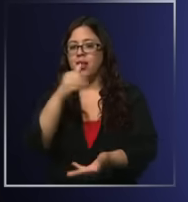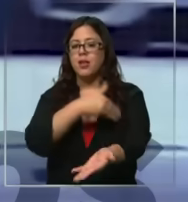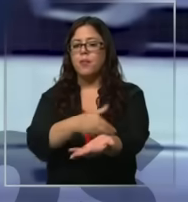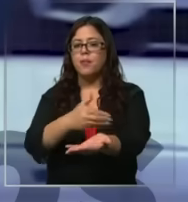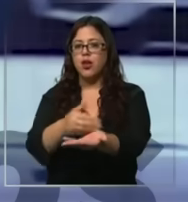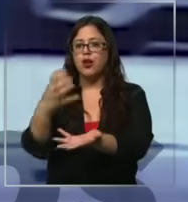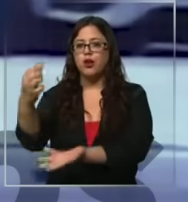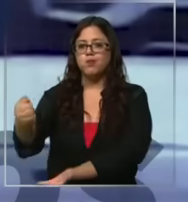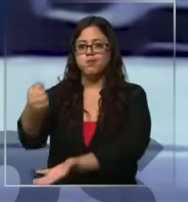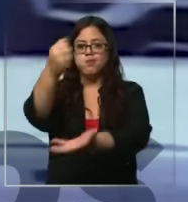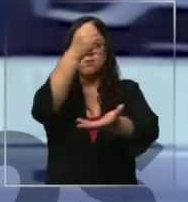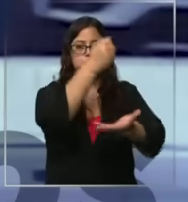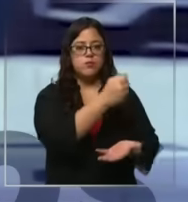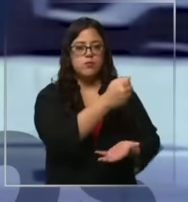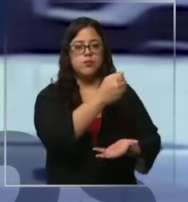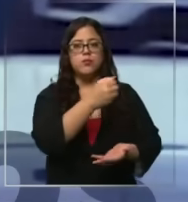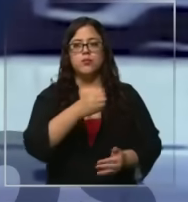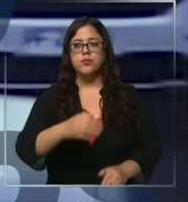pesos.